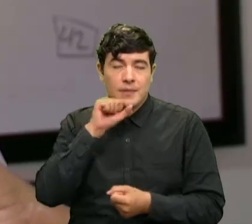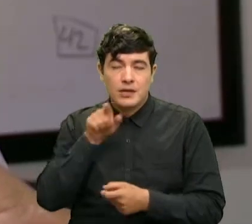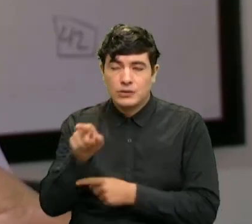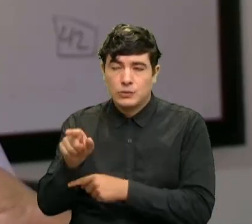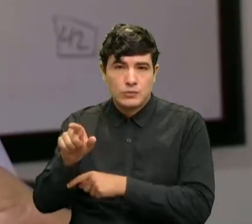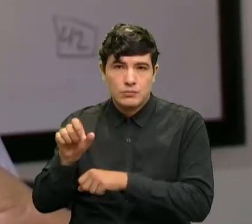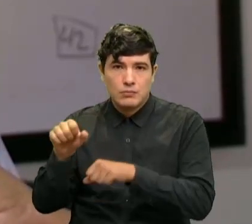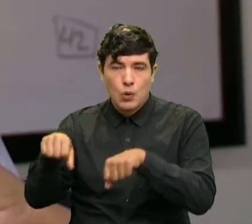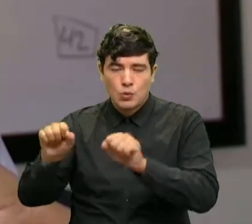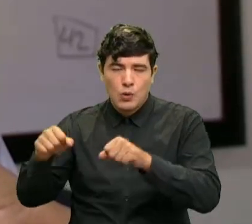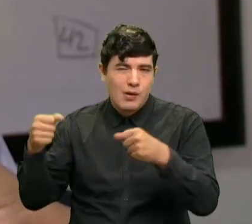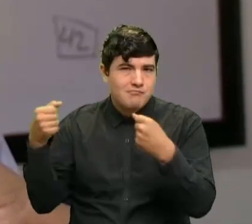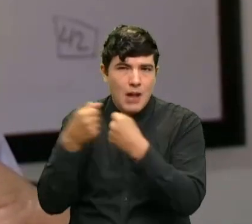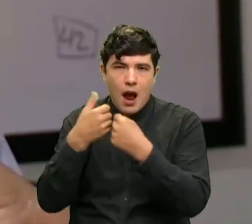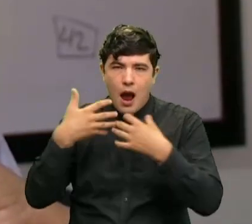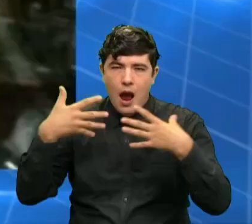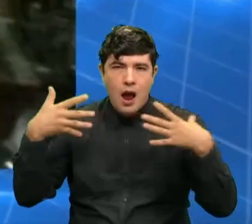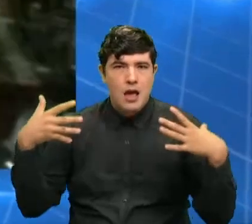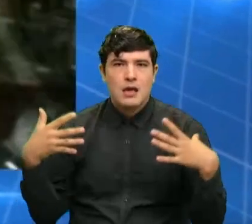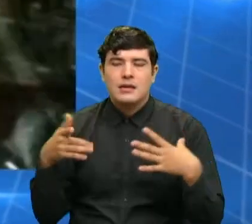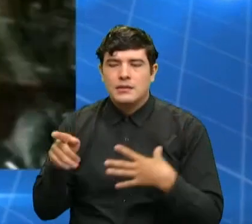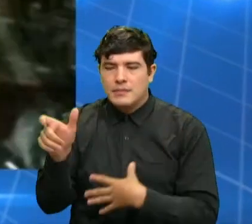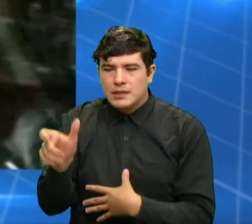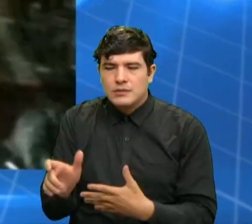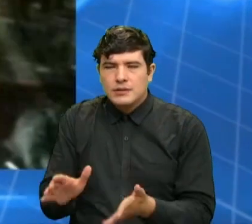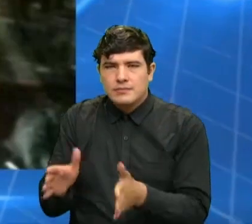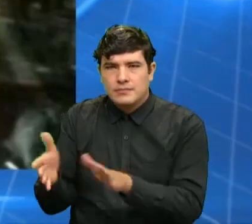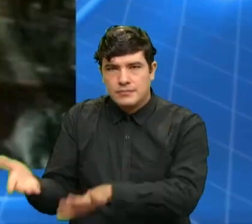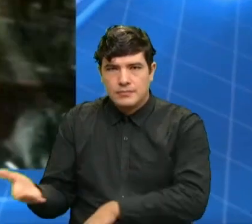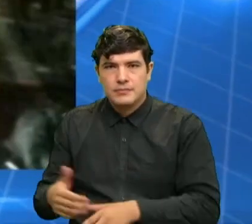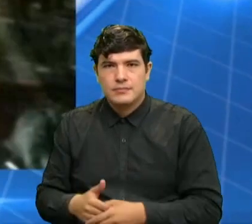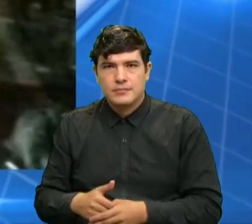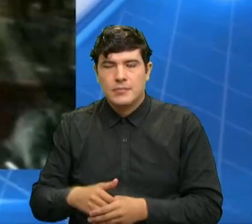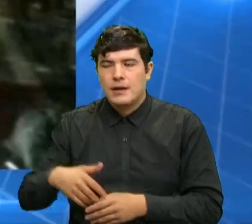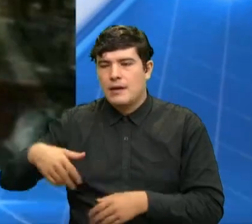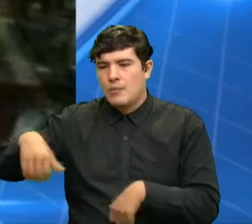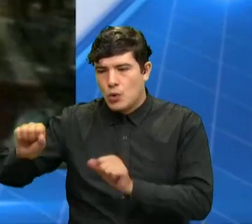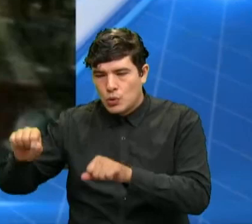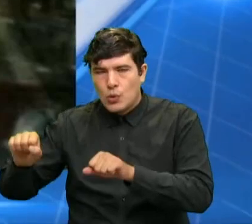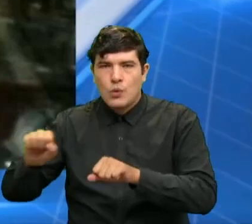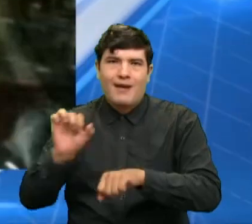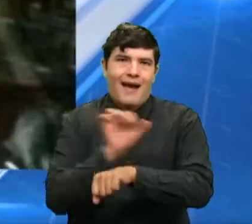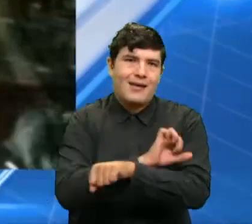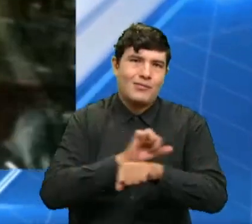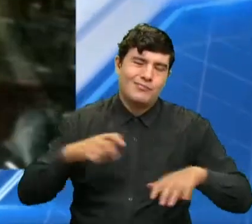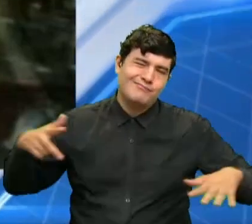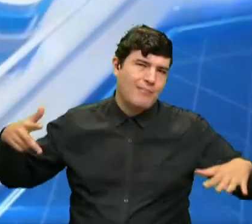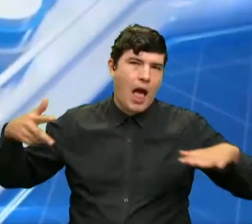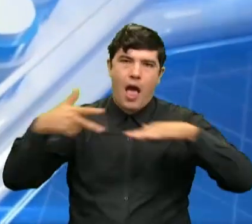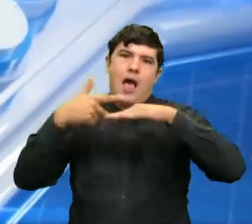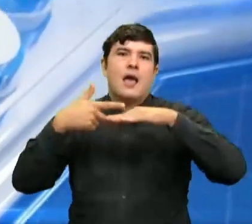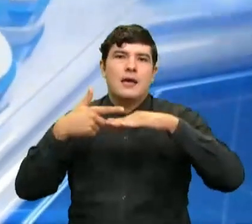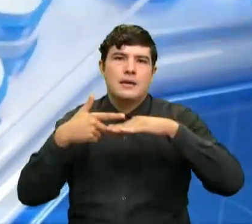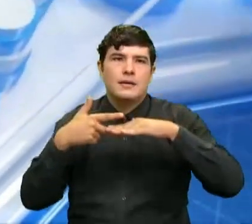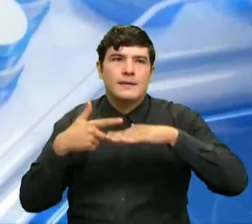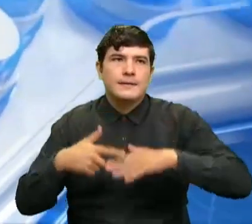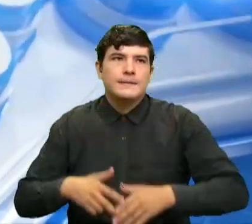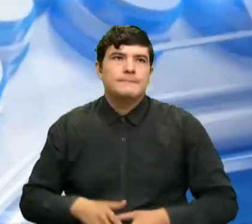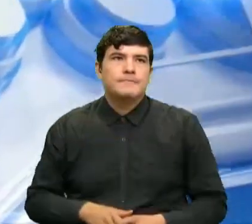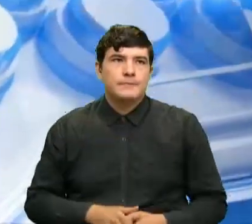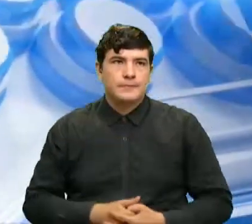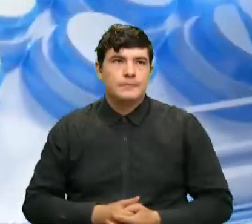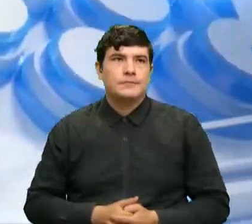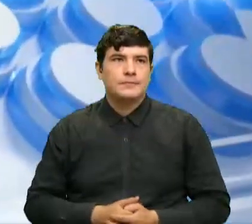persona, en el cual se vio involucrado un vehículo, automóvil y una motocicleta. La conductora de